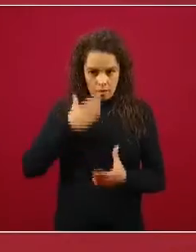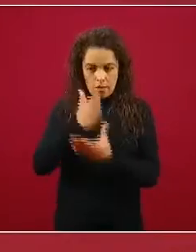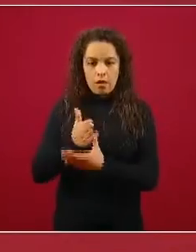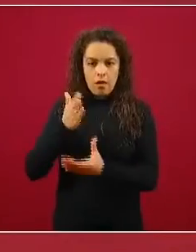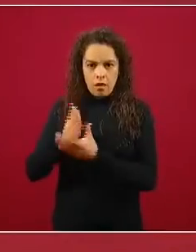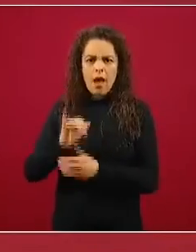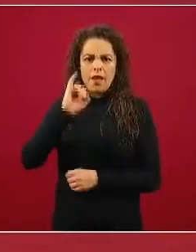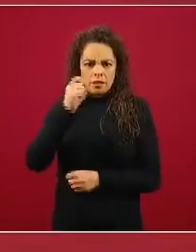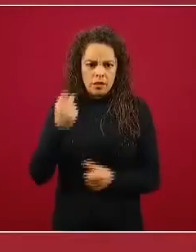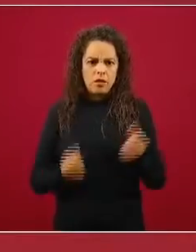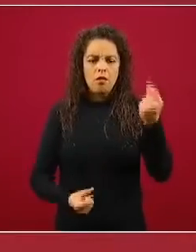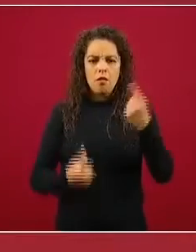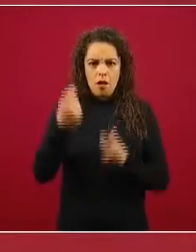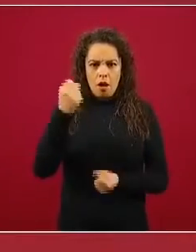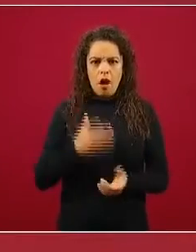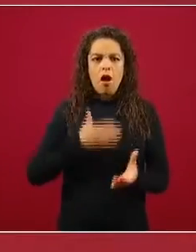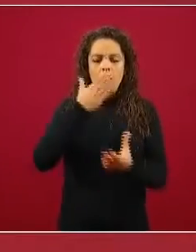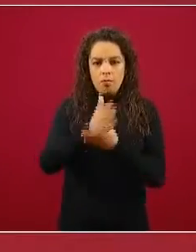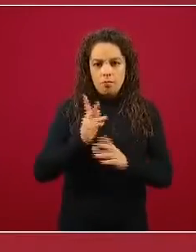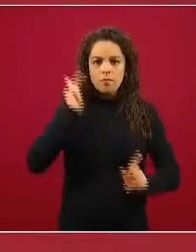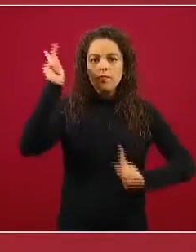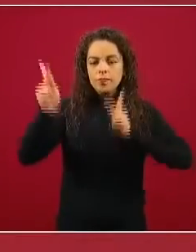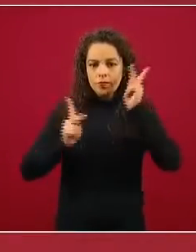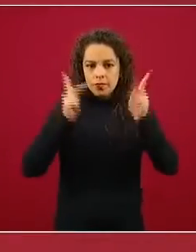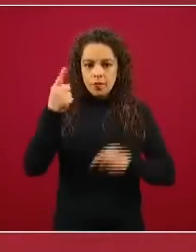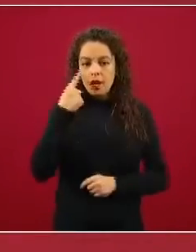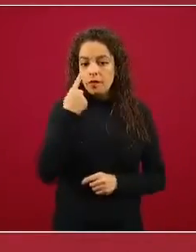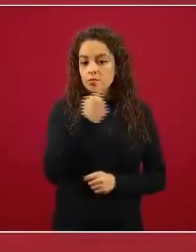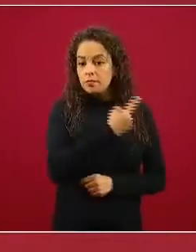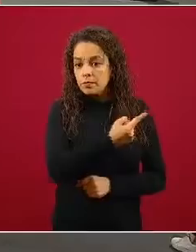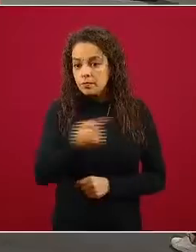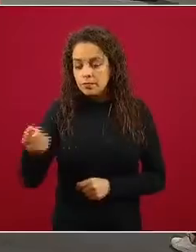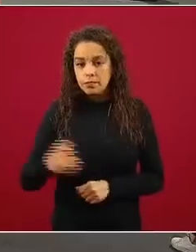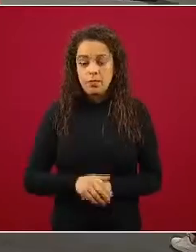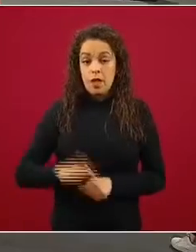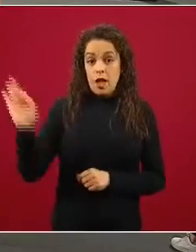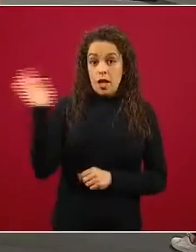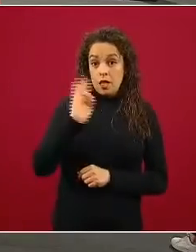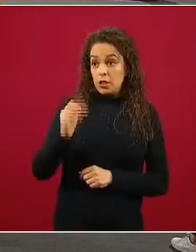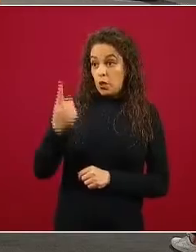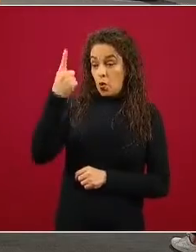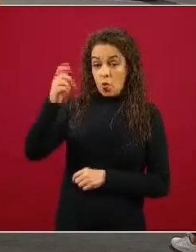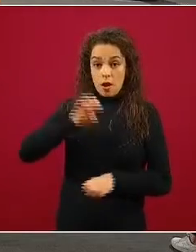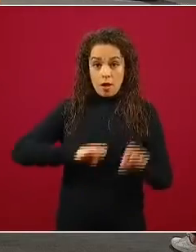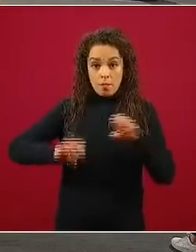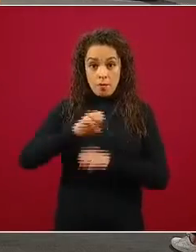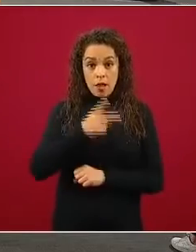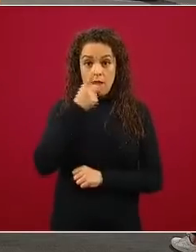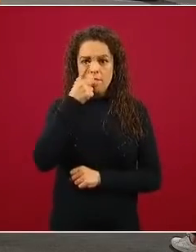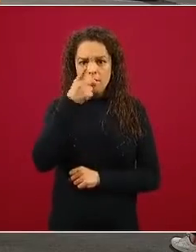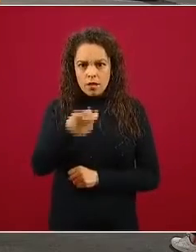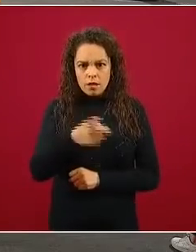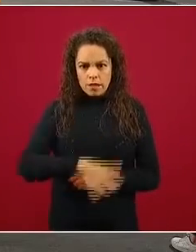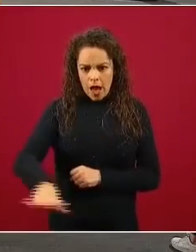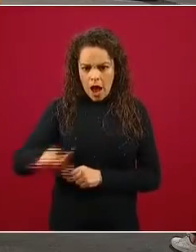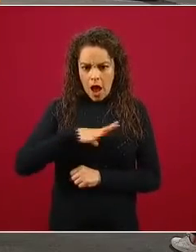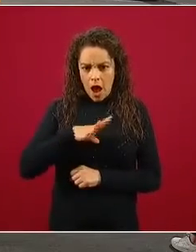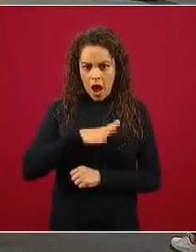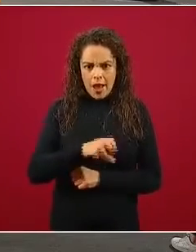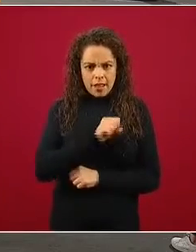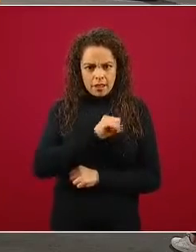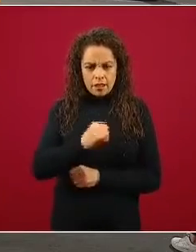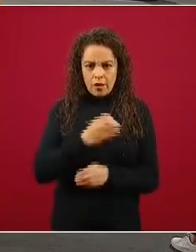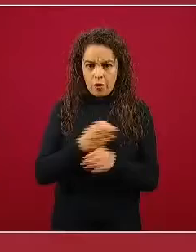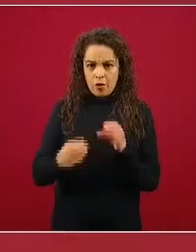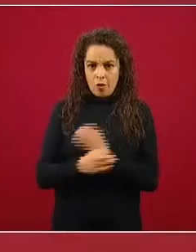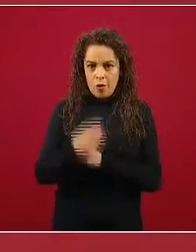aleatorias, y en caso de que haya una empresa que declaró tener un elemento del protocolo y no